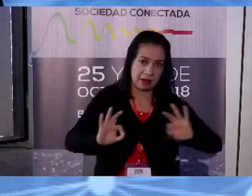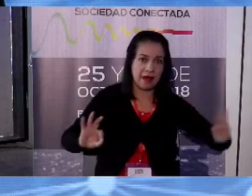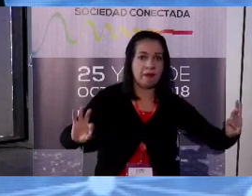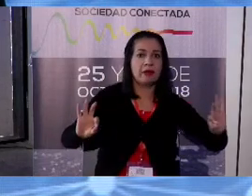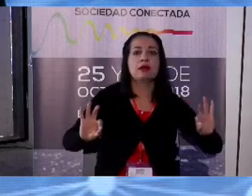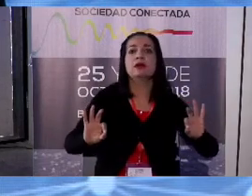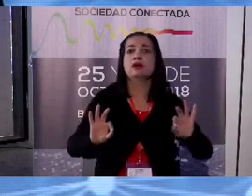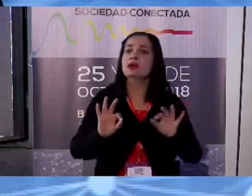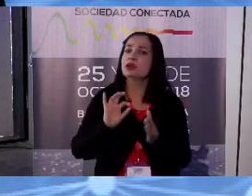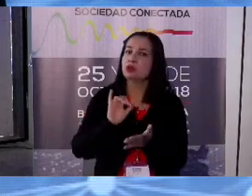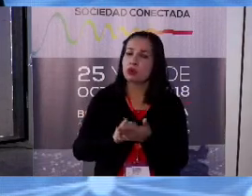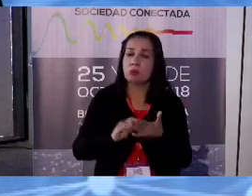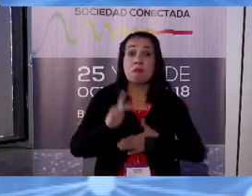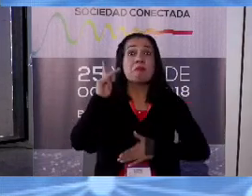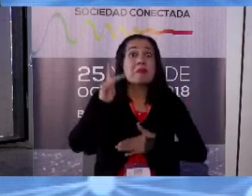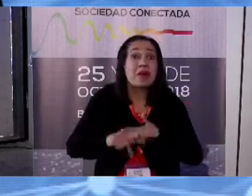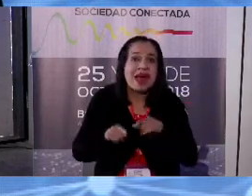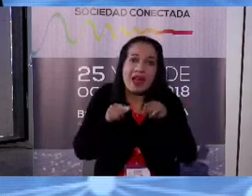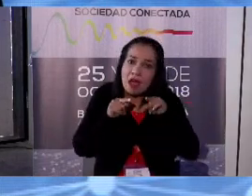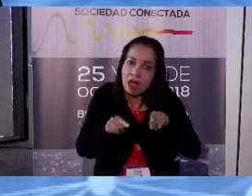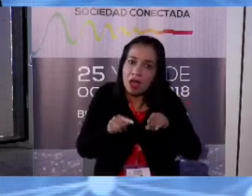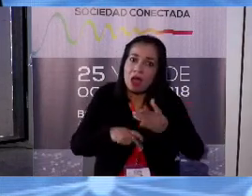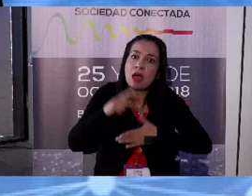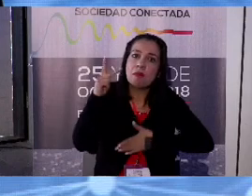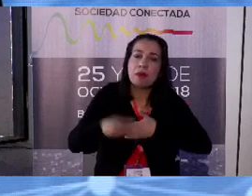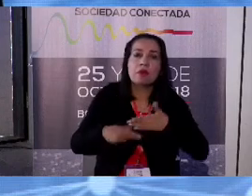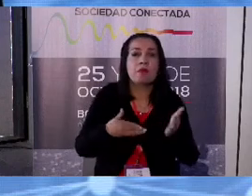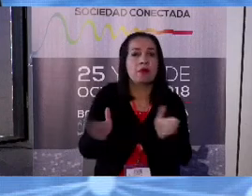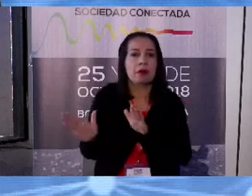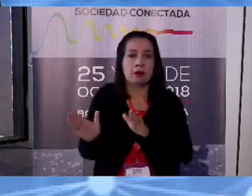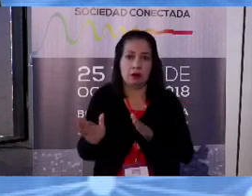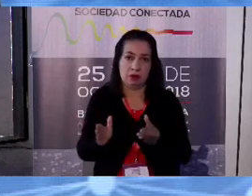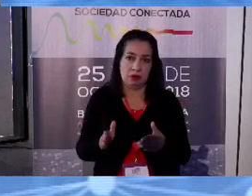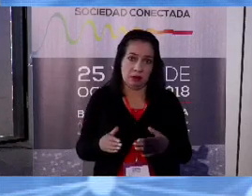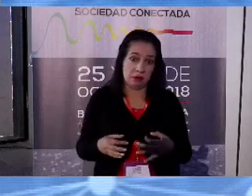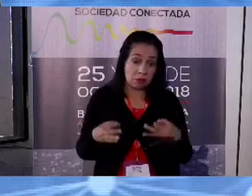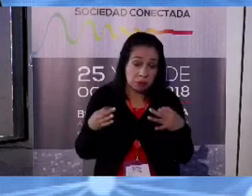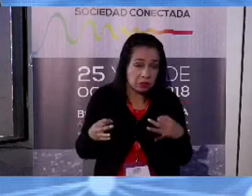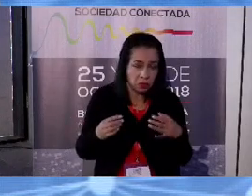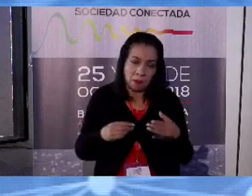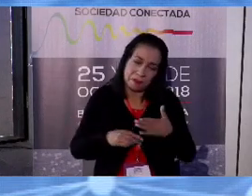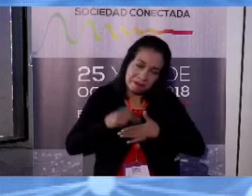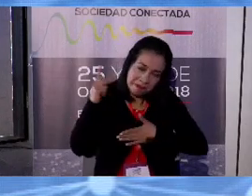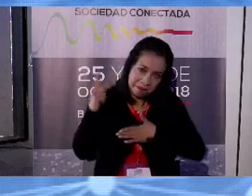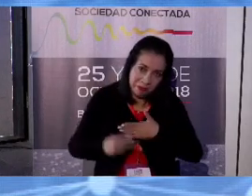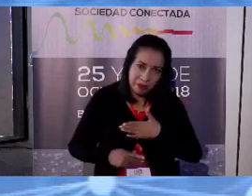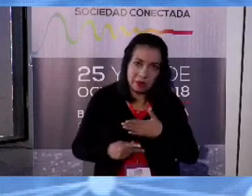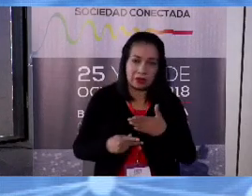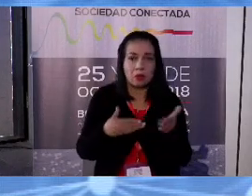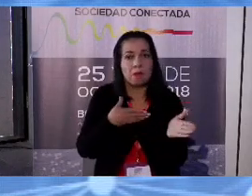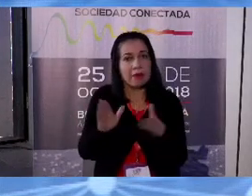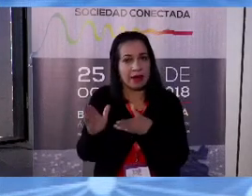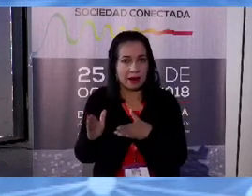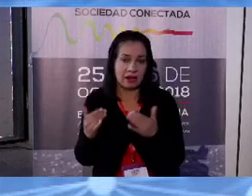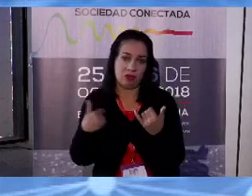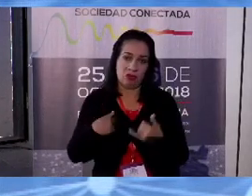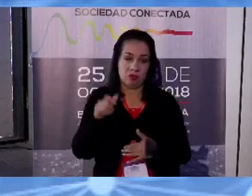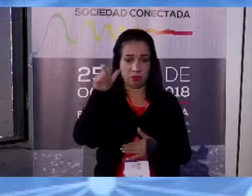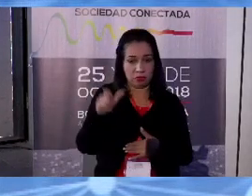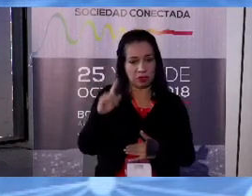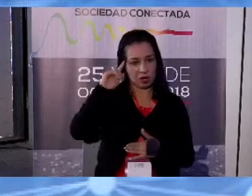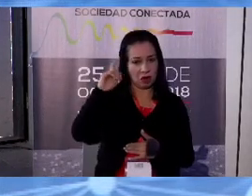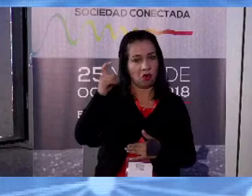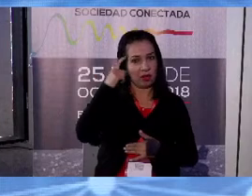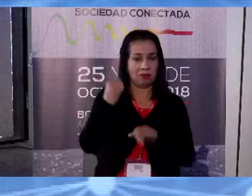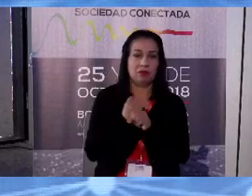insisto Estos son proyectos son planes no es letra muerto yo soy funcionario público